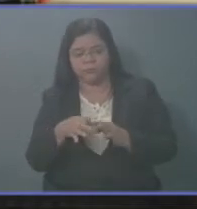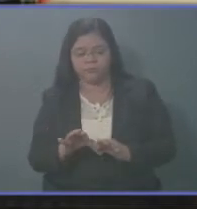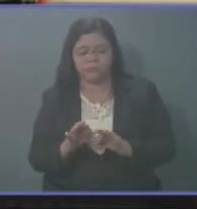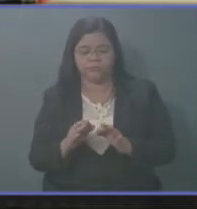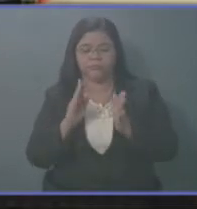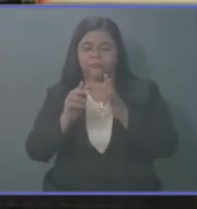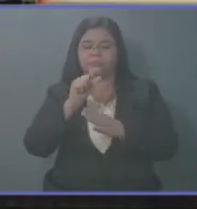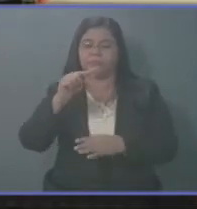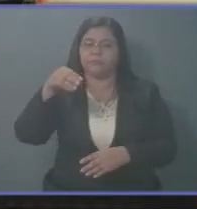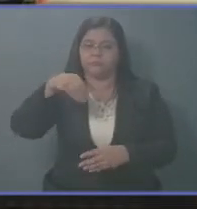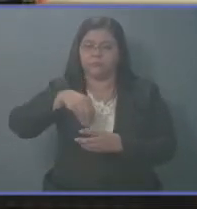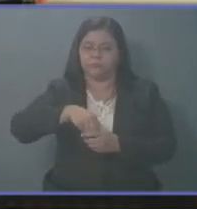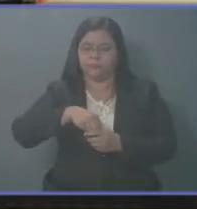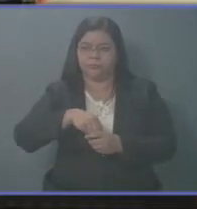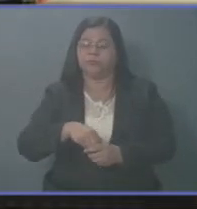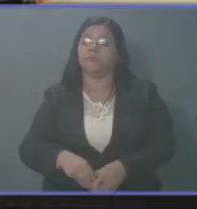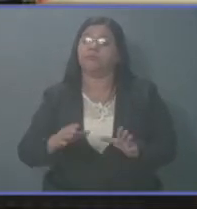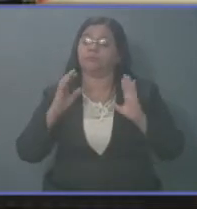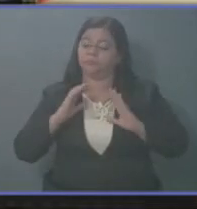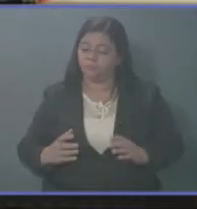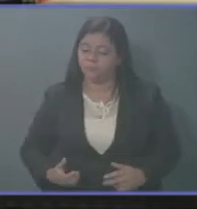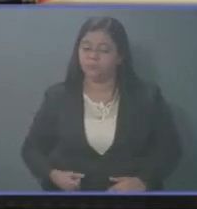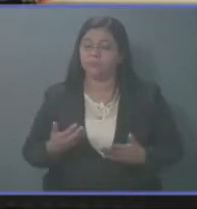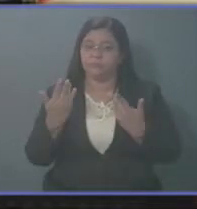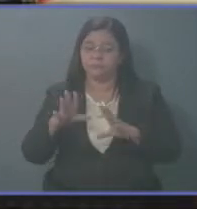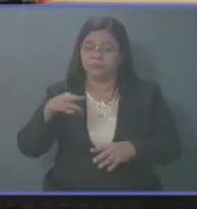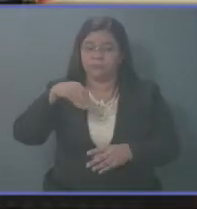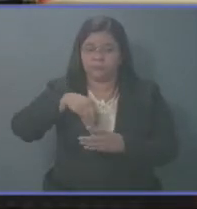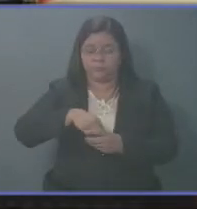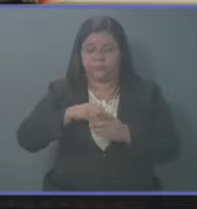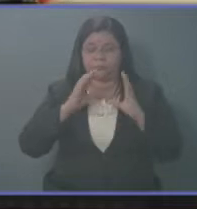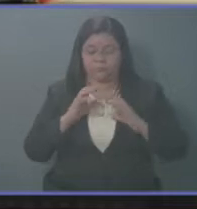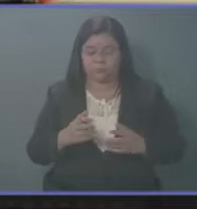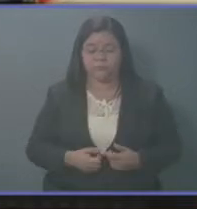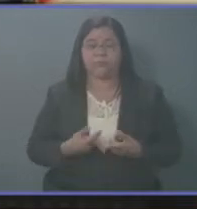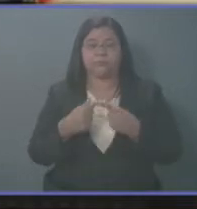instituciones financieras, y al Estado, al ser bancos estatales,